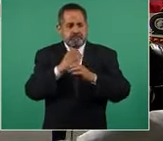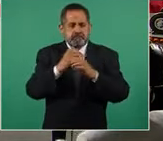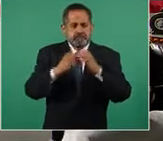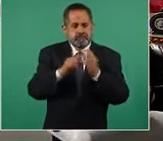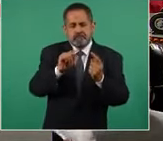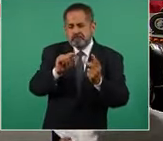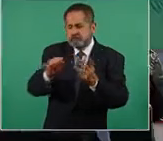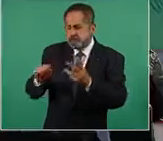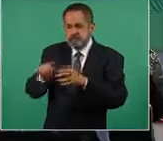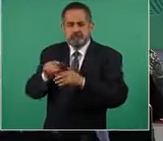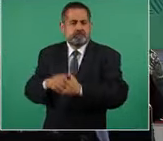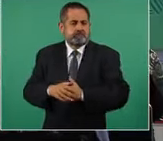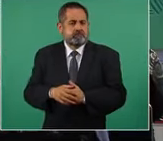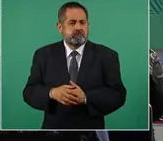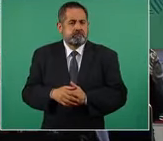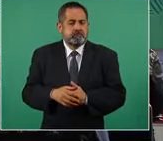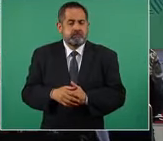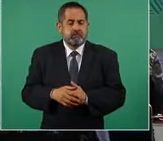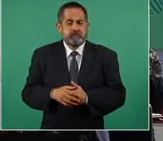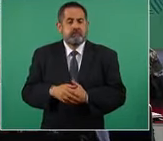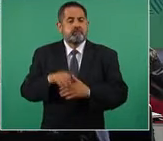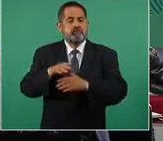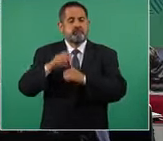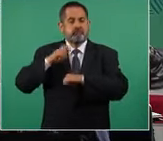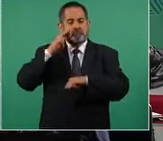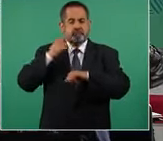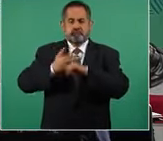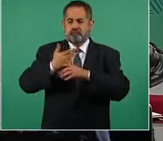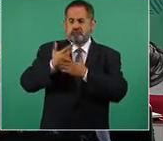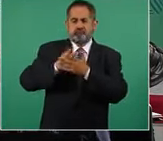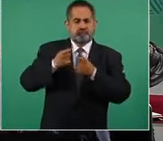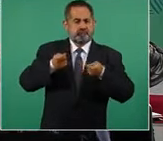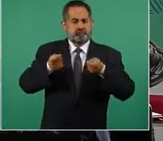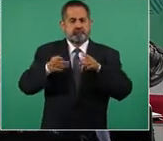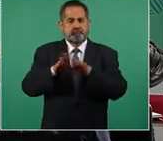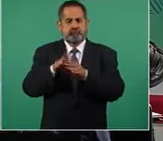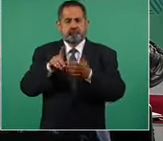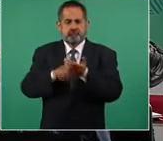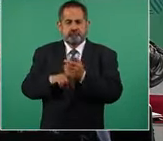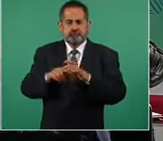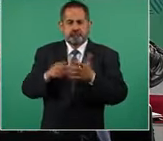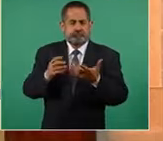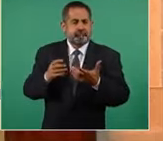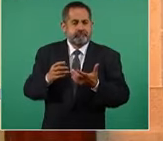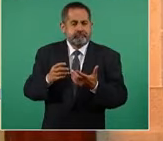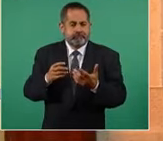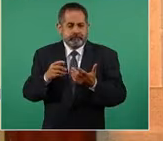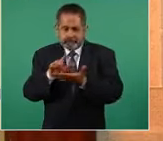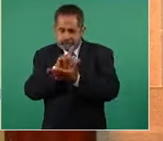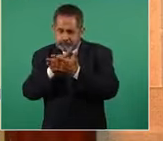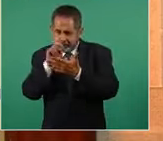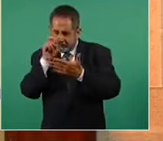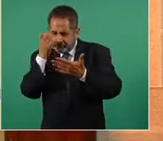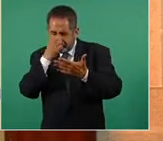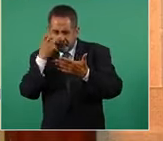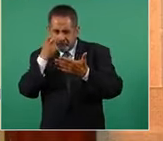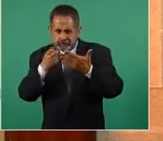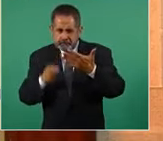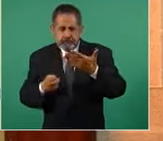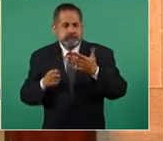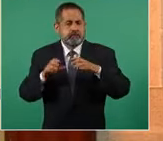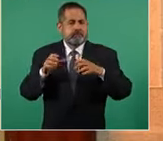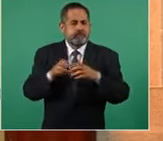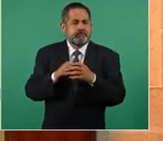tren, la parte de la gerencia del proyecto que es TIPSA, MEXTIPSA, la parte legal con Lorente Woodhouse